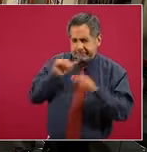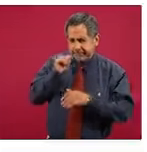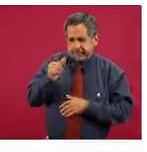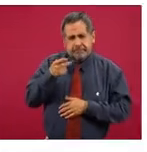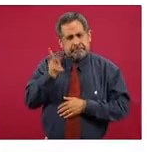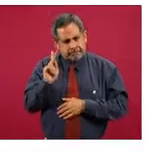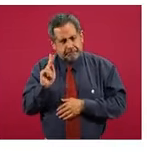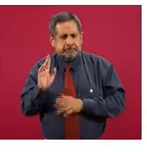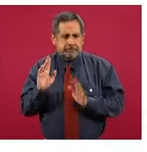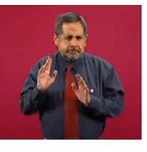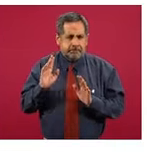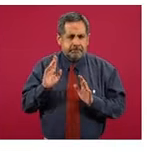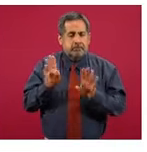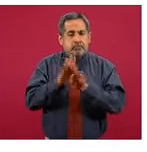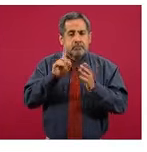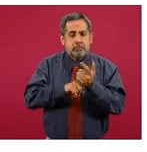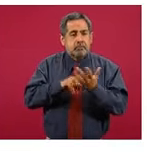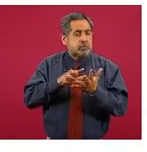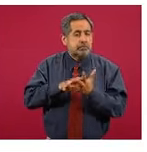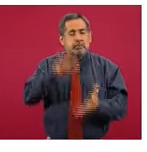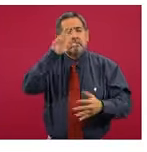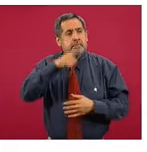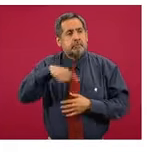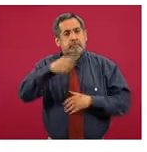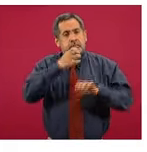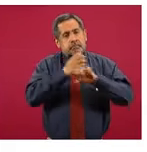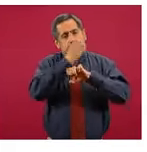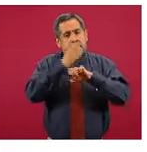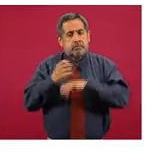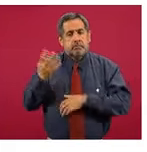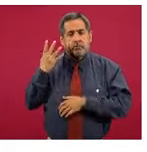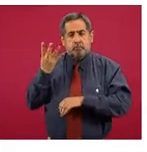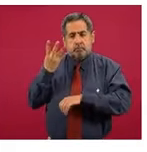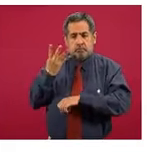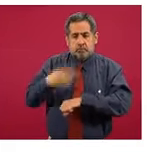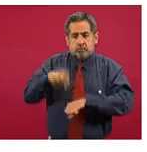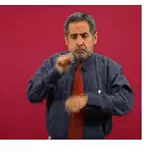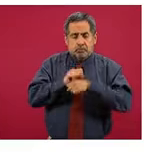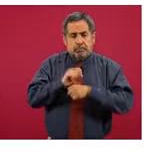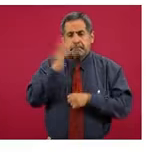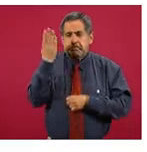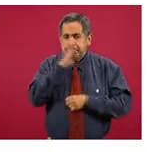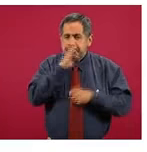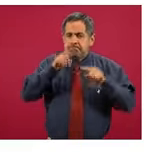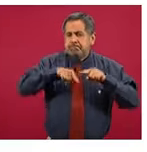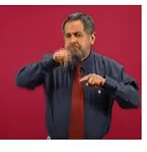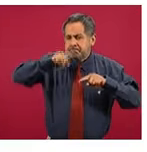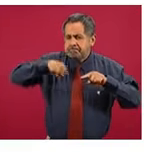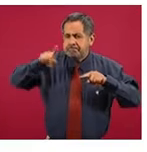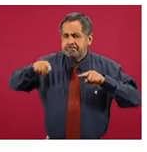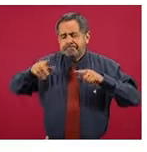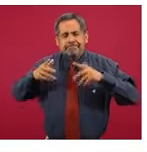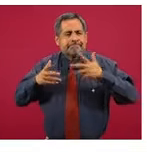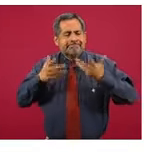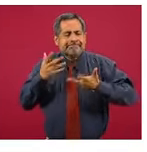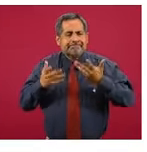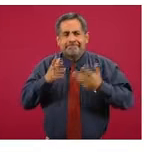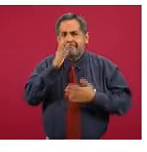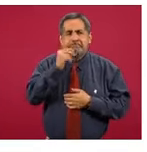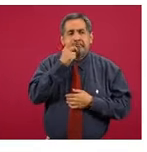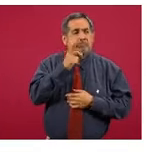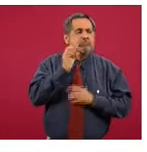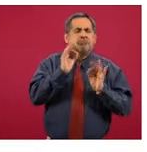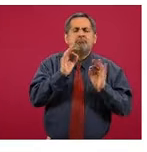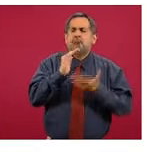para señalar, la gran mayoría de los estados en las últimas 4 semanas han tenido subidas y bajadas y por lo tanto no podemos calificar una